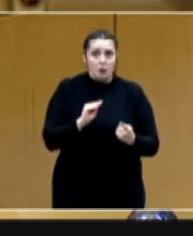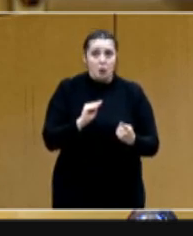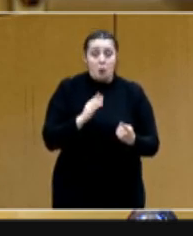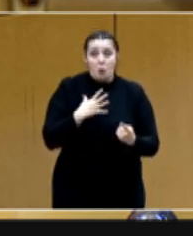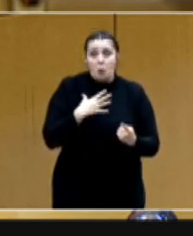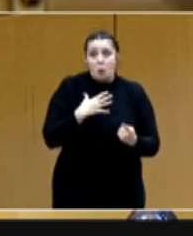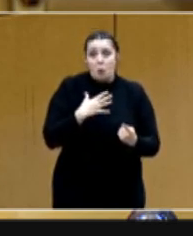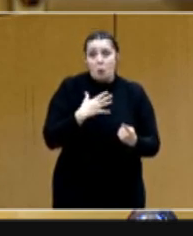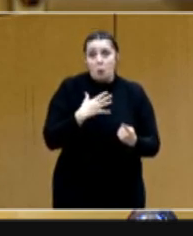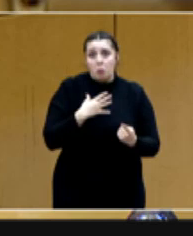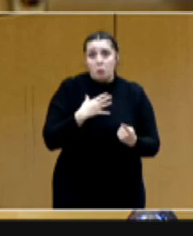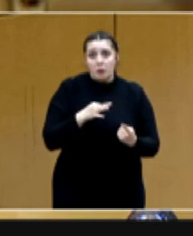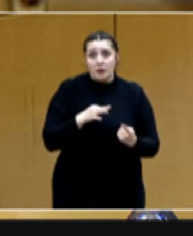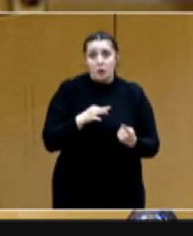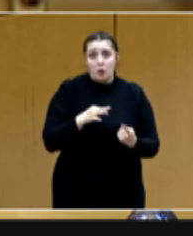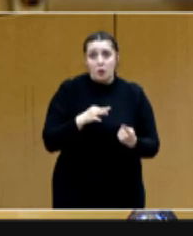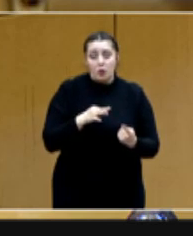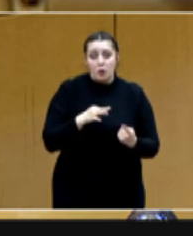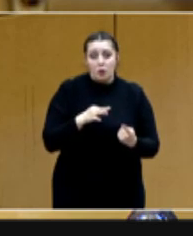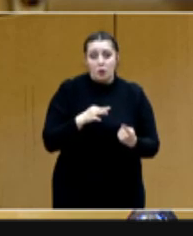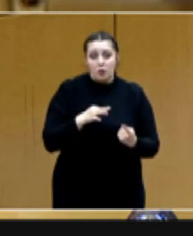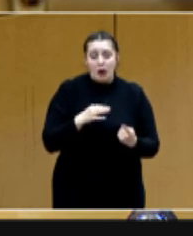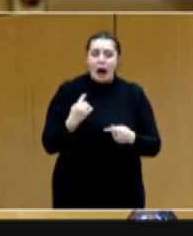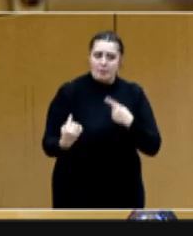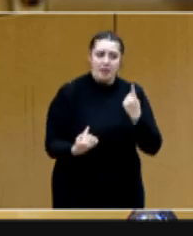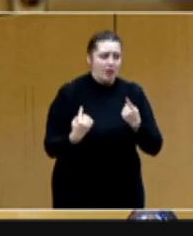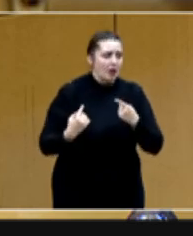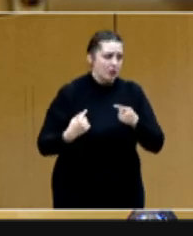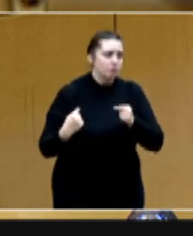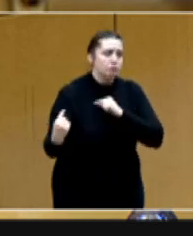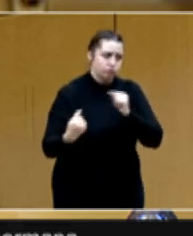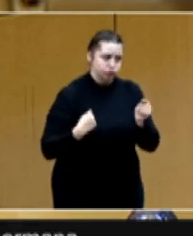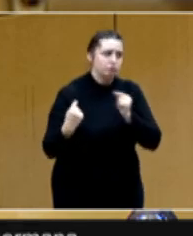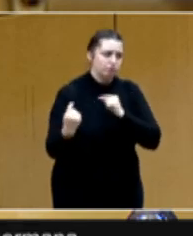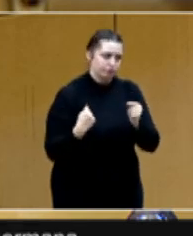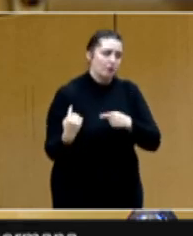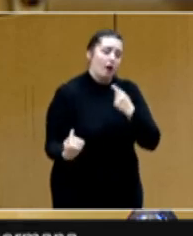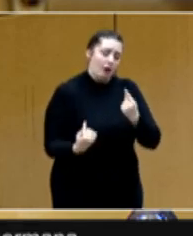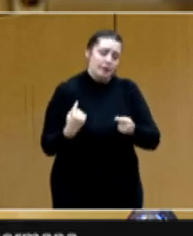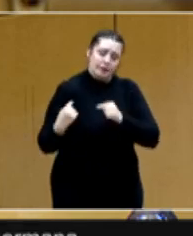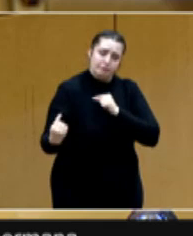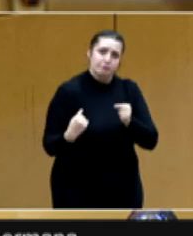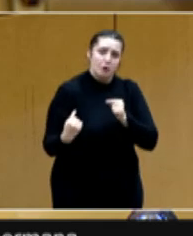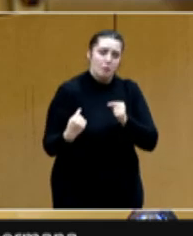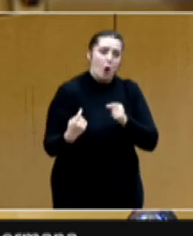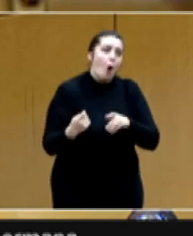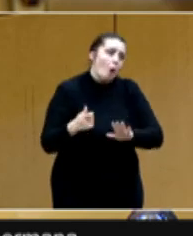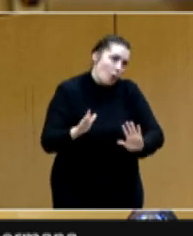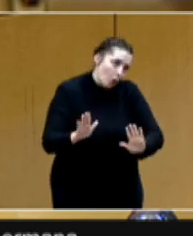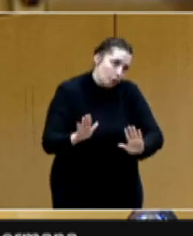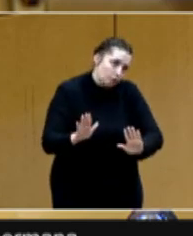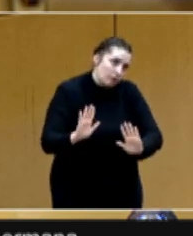bueno algunas veces discutimos algunas veces discutimos muy poco